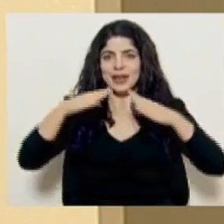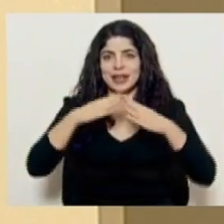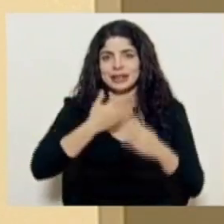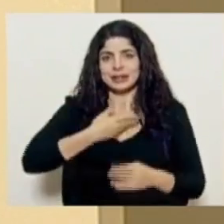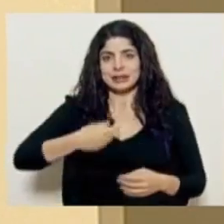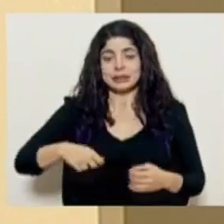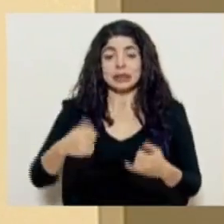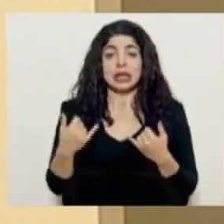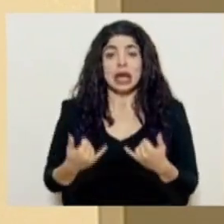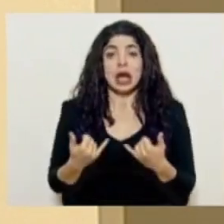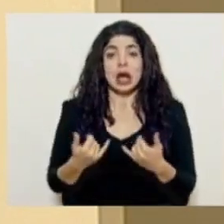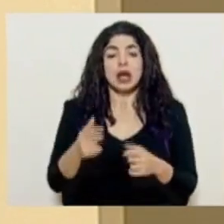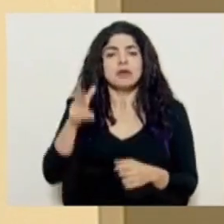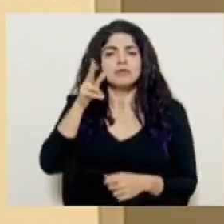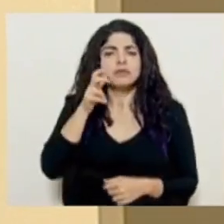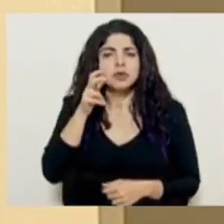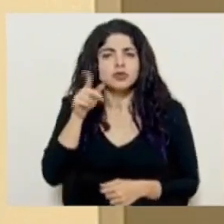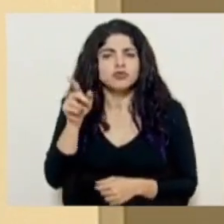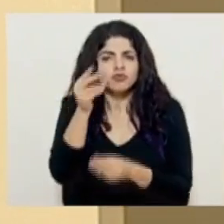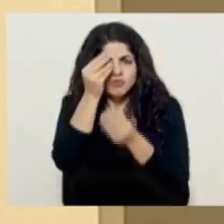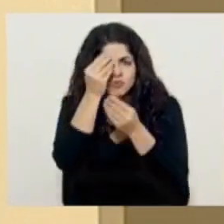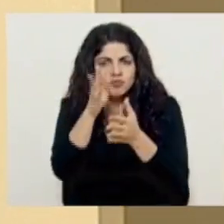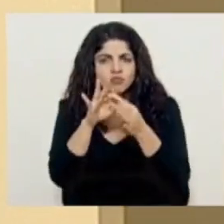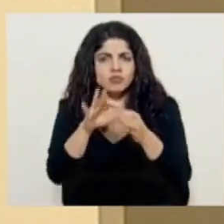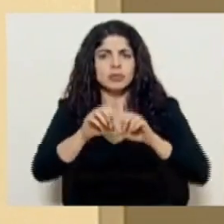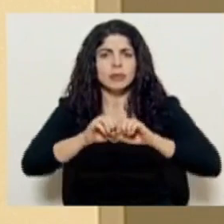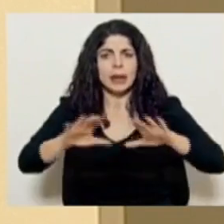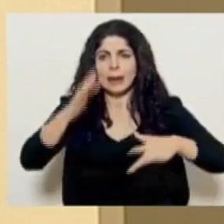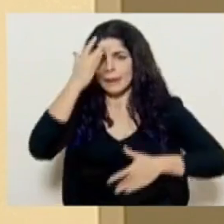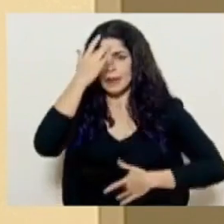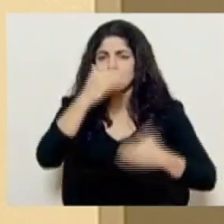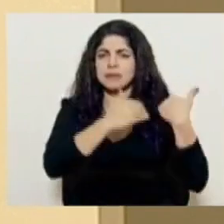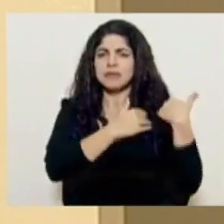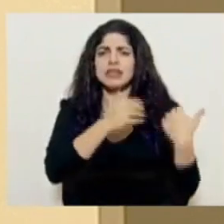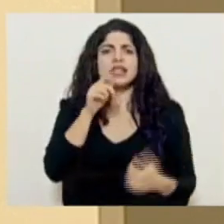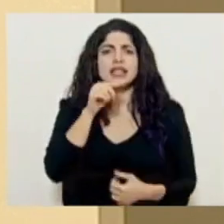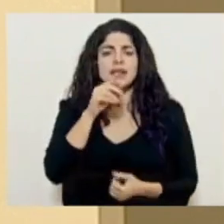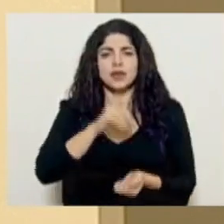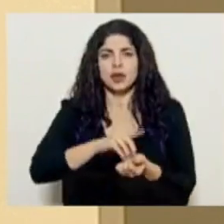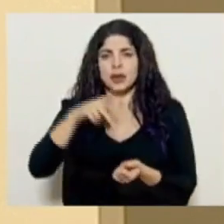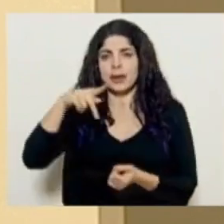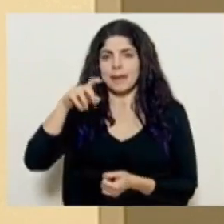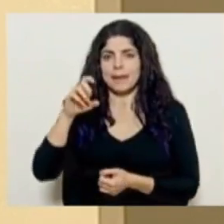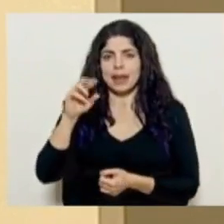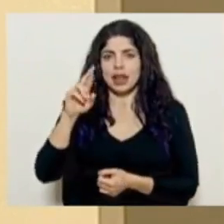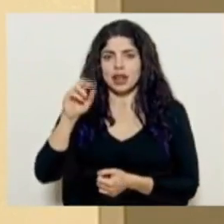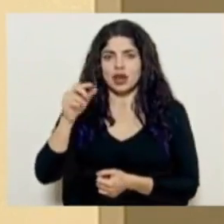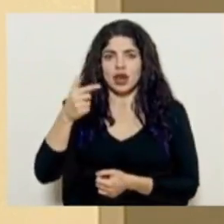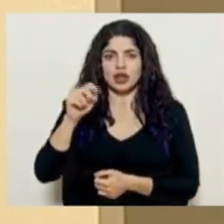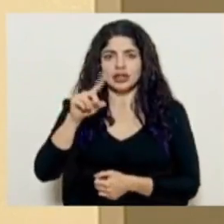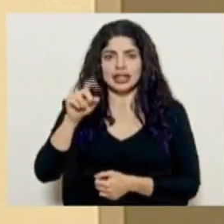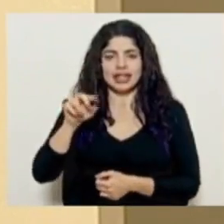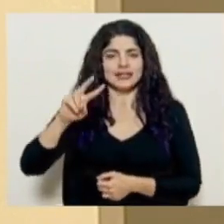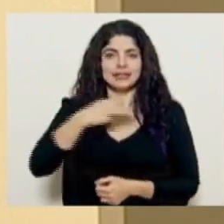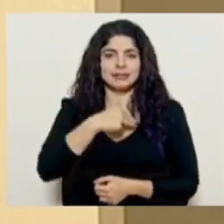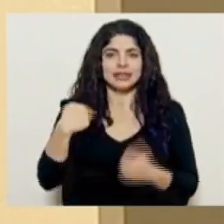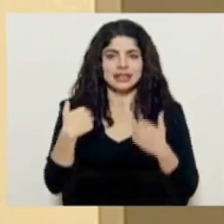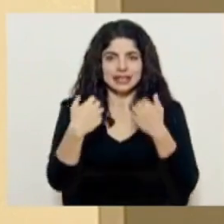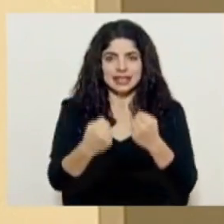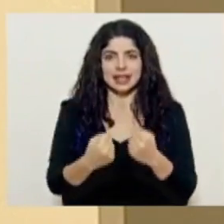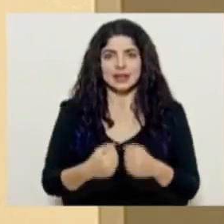A continuación, escucharemos el reporte epidemiológico por parte del doctor Pedro González, viceministro de Salud.